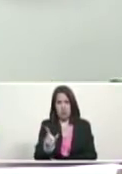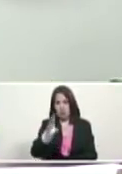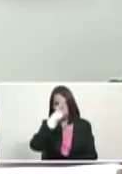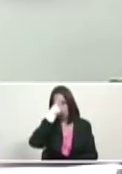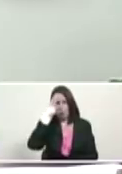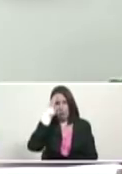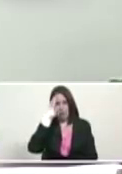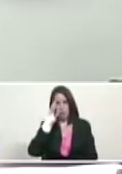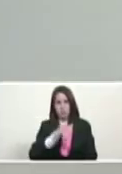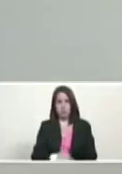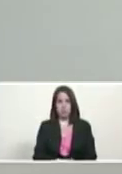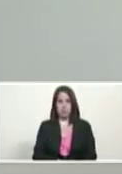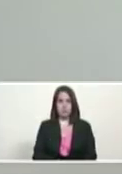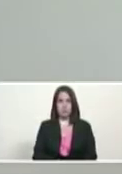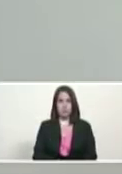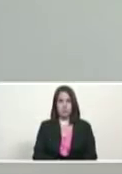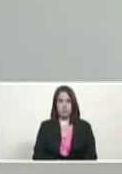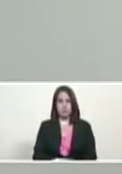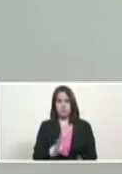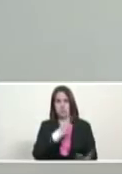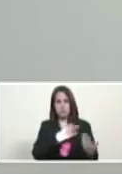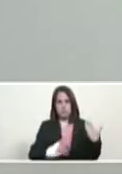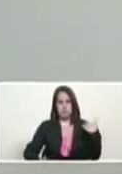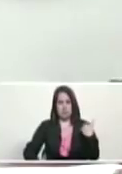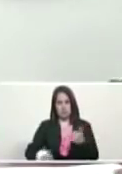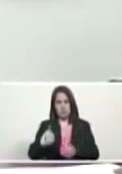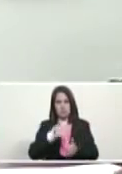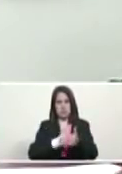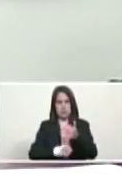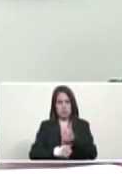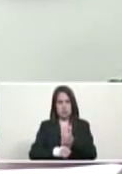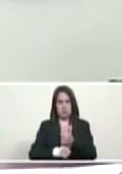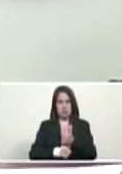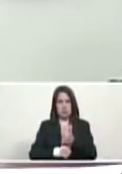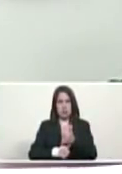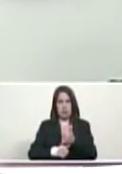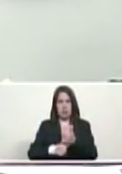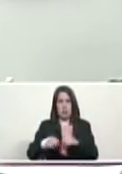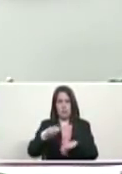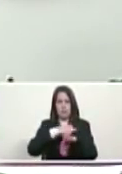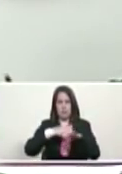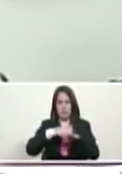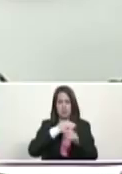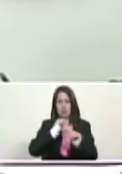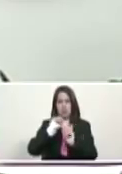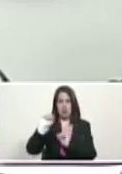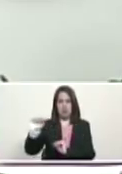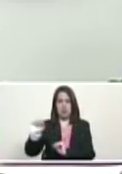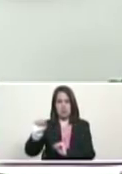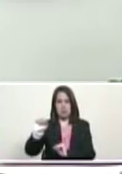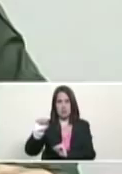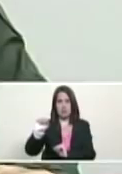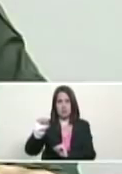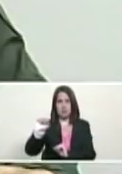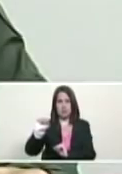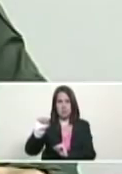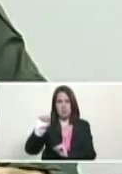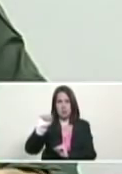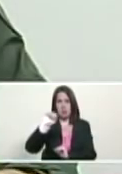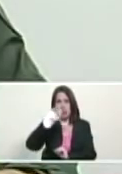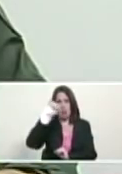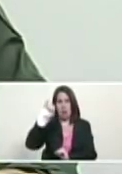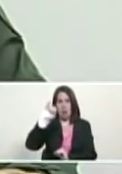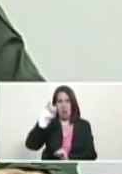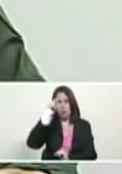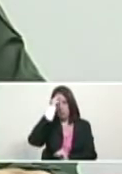Cabello, el vicepresidente de Soberanía Política, general en jefe, ministro de la Defensa, Vladimir Padrino, la primera